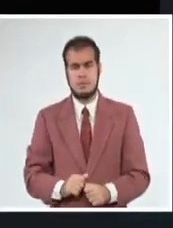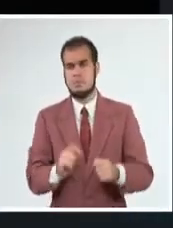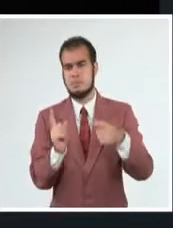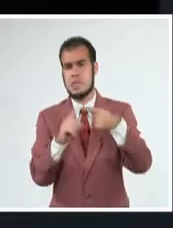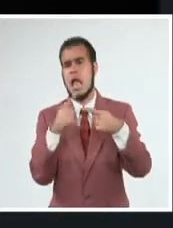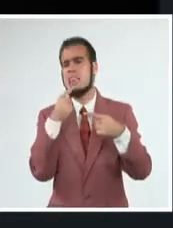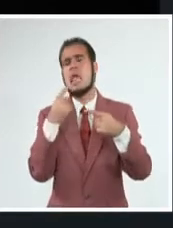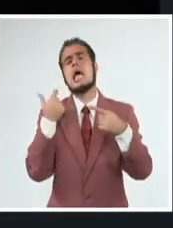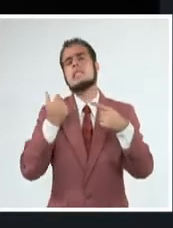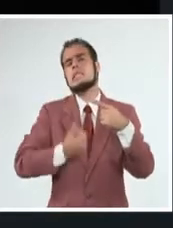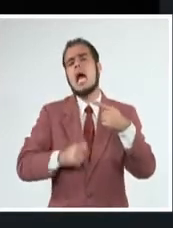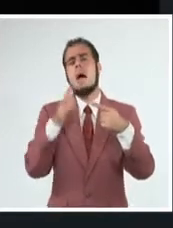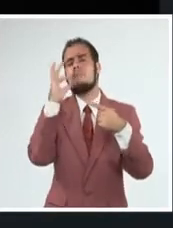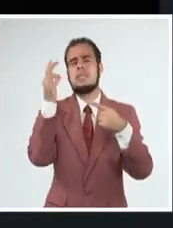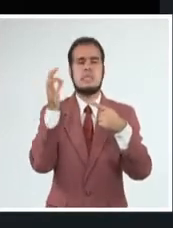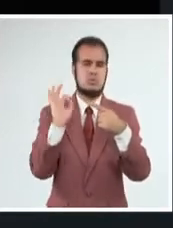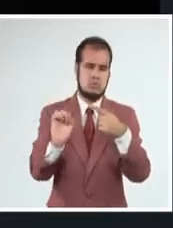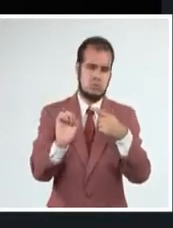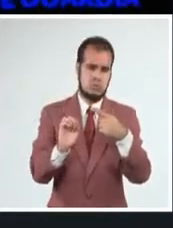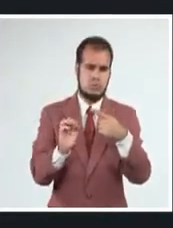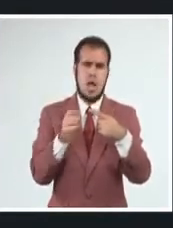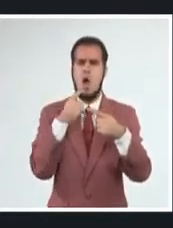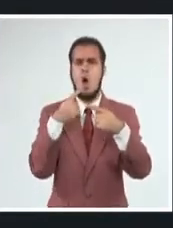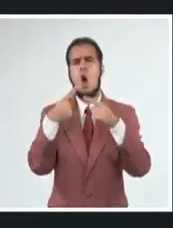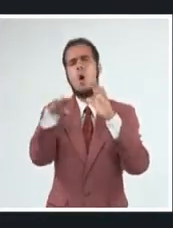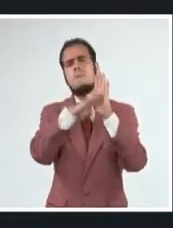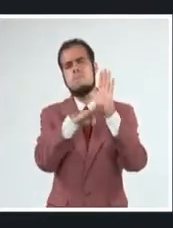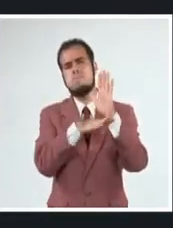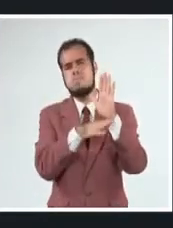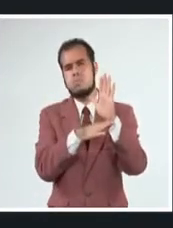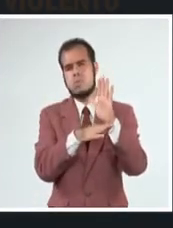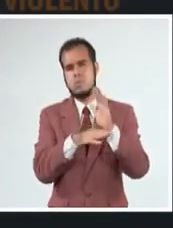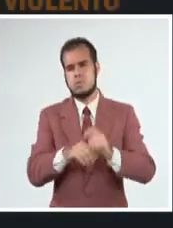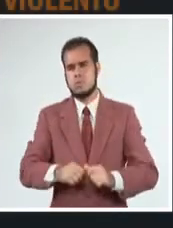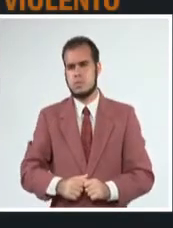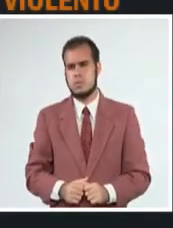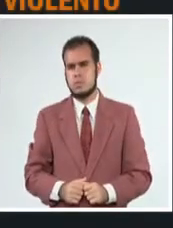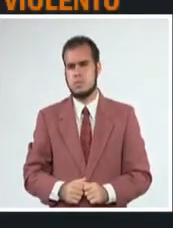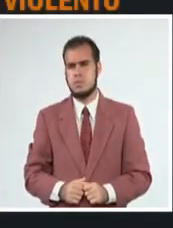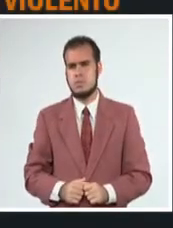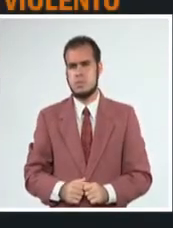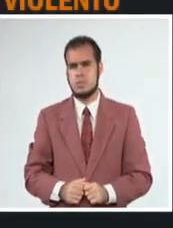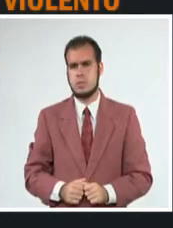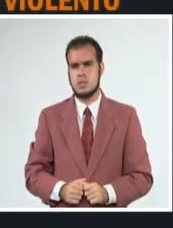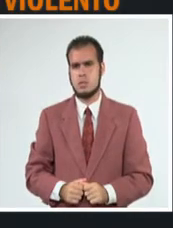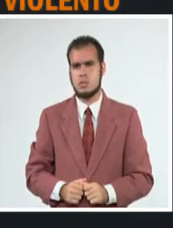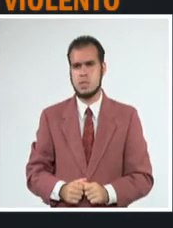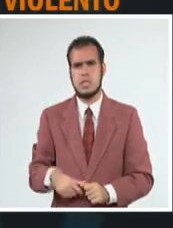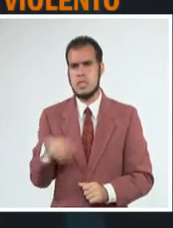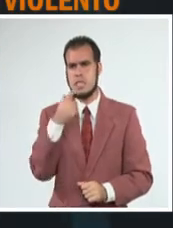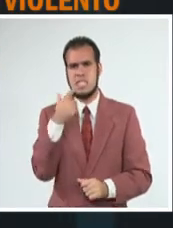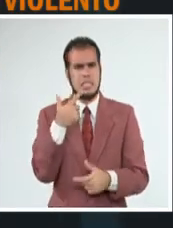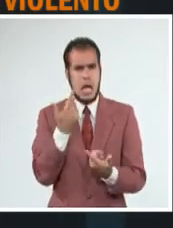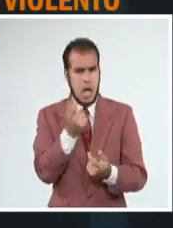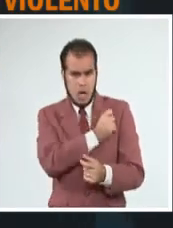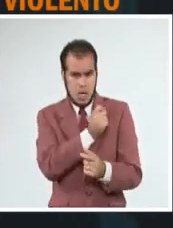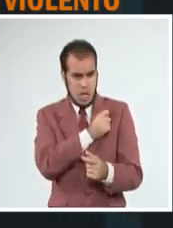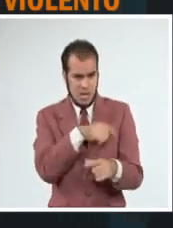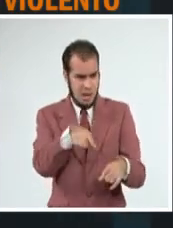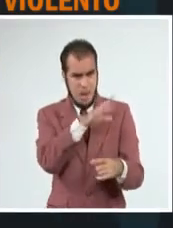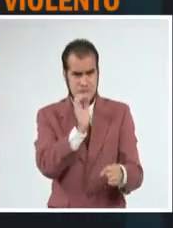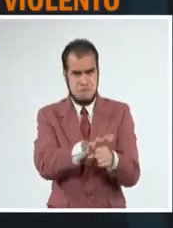Maceo, en su habitual programa Cuerpo de Guardia. Todo lo que cría perro, que todos los barrios hay aquí que cría perro, pelea, los pone a pelear y